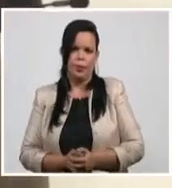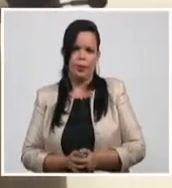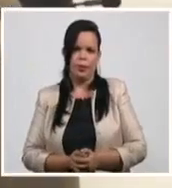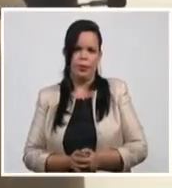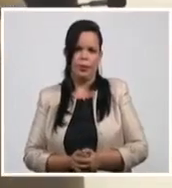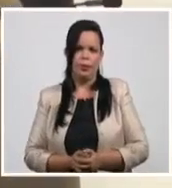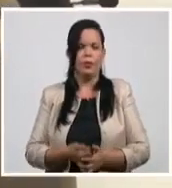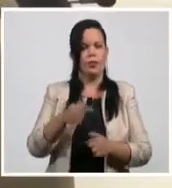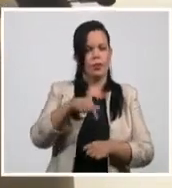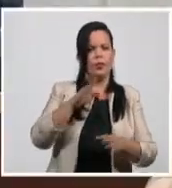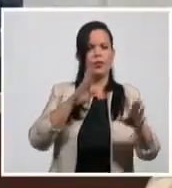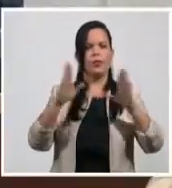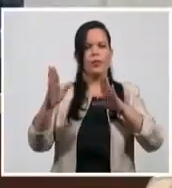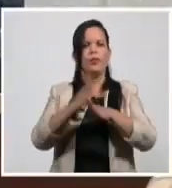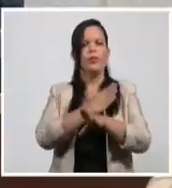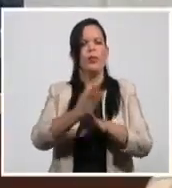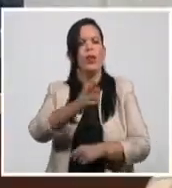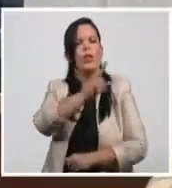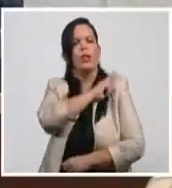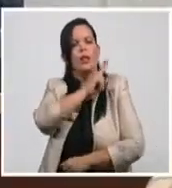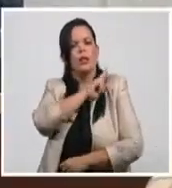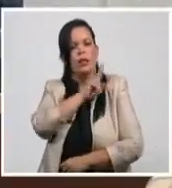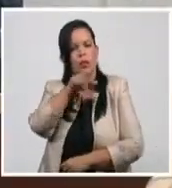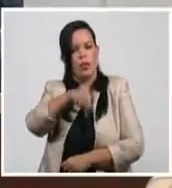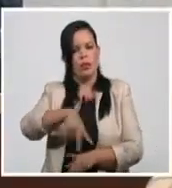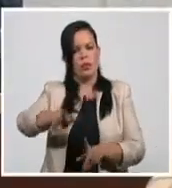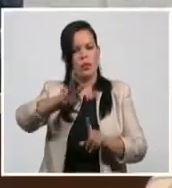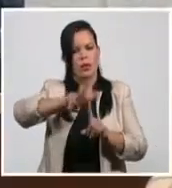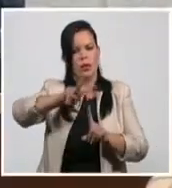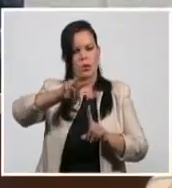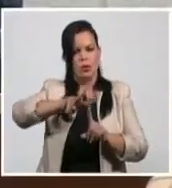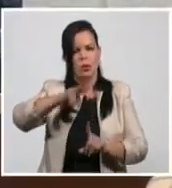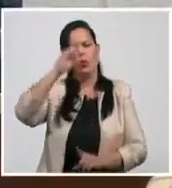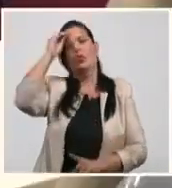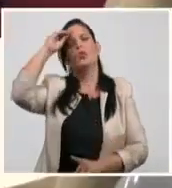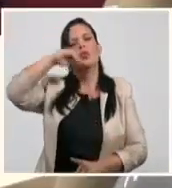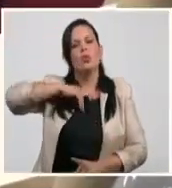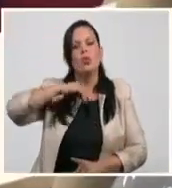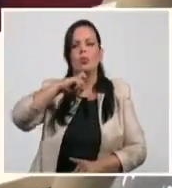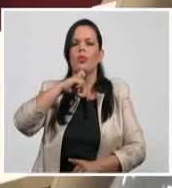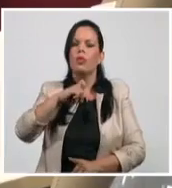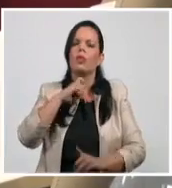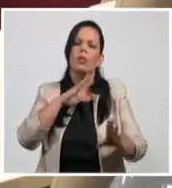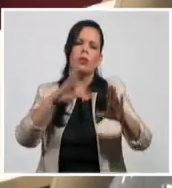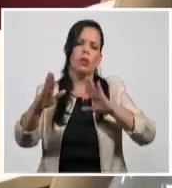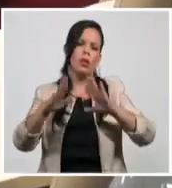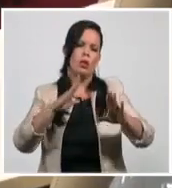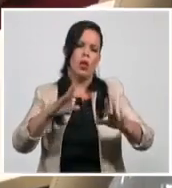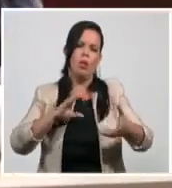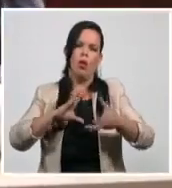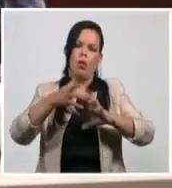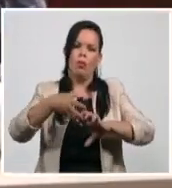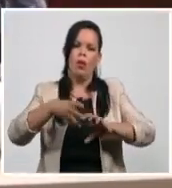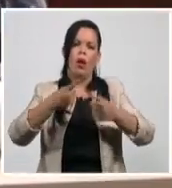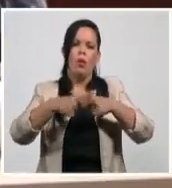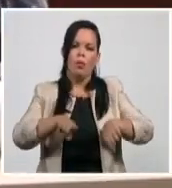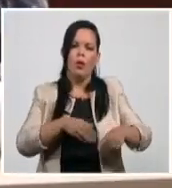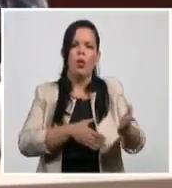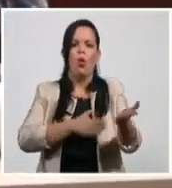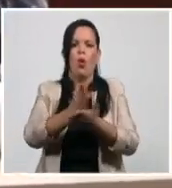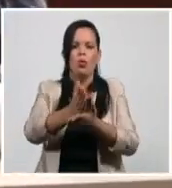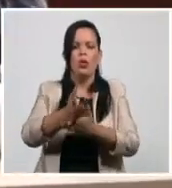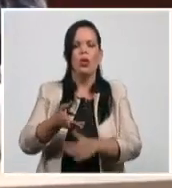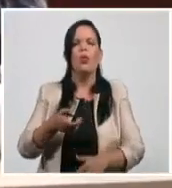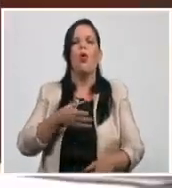directivos del ICRT coincidieron en que, pese a las adversidades, se avanzó en el objetivo de informar, educar y entretener a